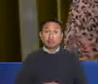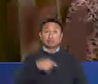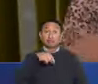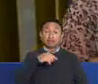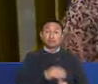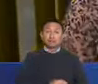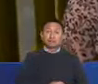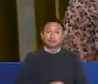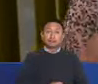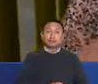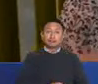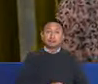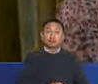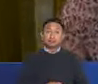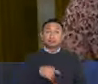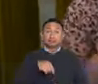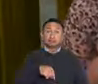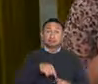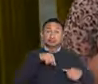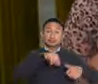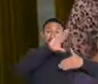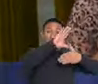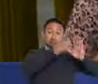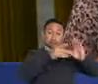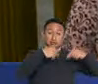que tenemos en un mapa.